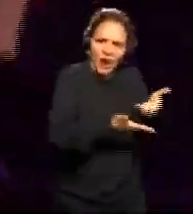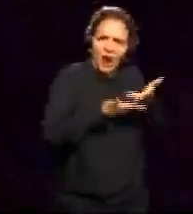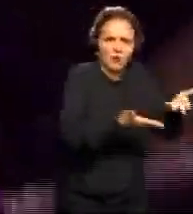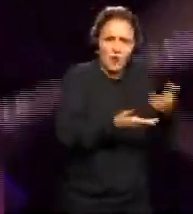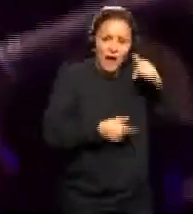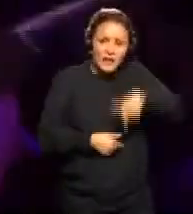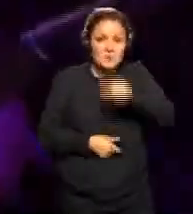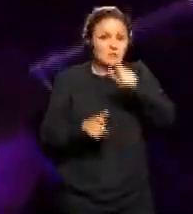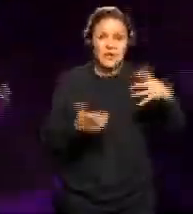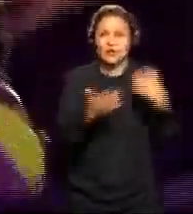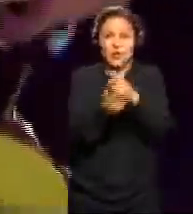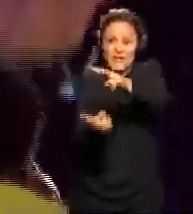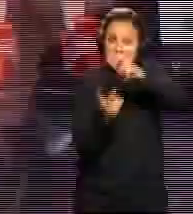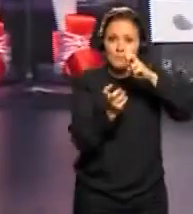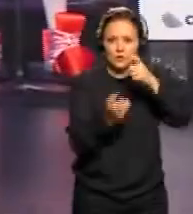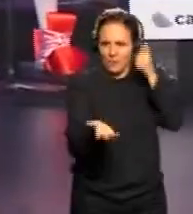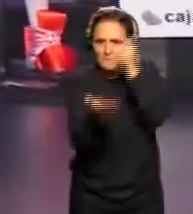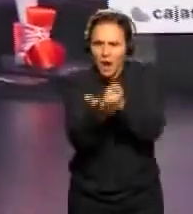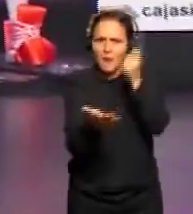los impuestos y con los mismos